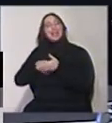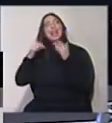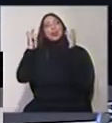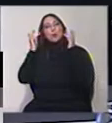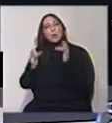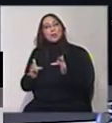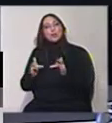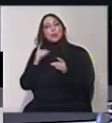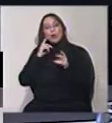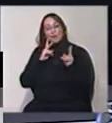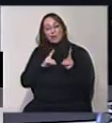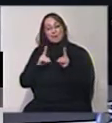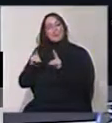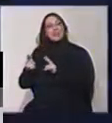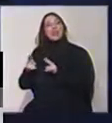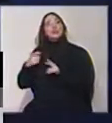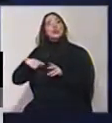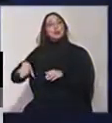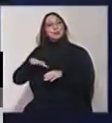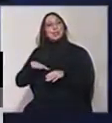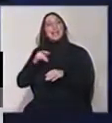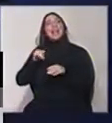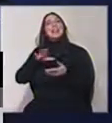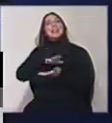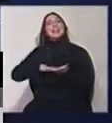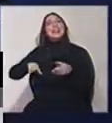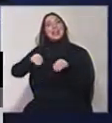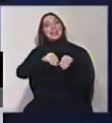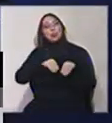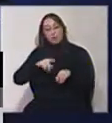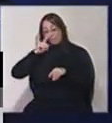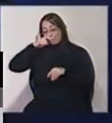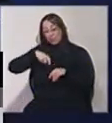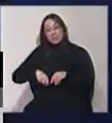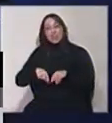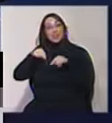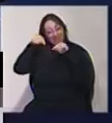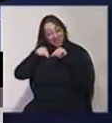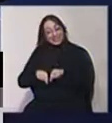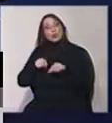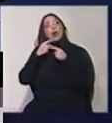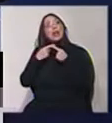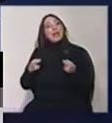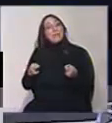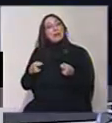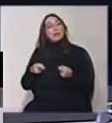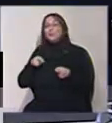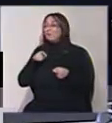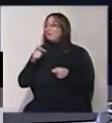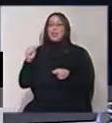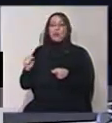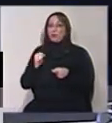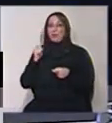la fragmentación social. Tenemos fragmentación territorial en nuestro país y en Montevideo. Bueno, esos son elementos los cuales hay que